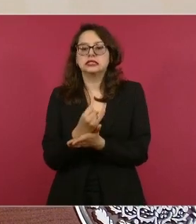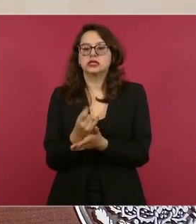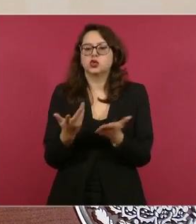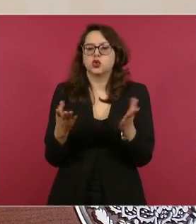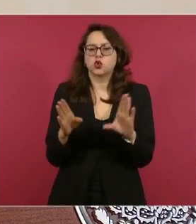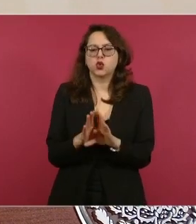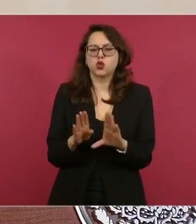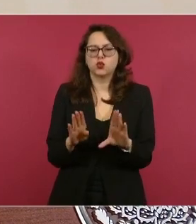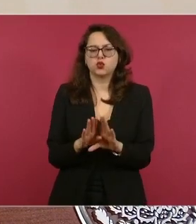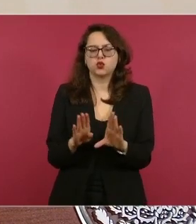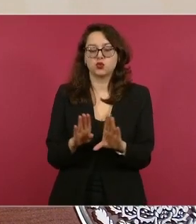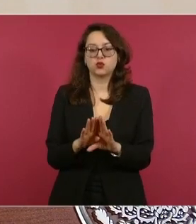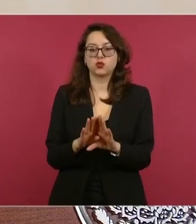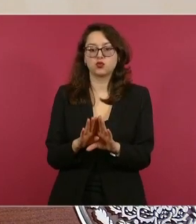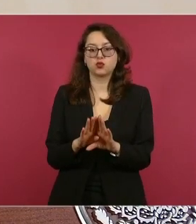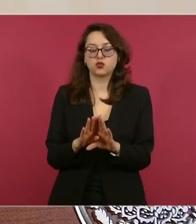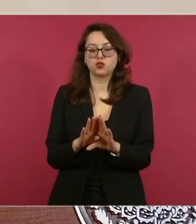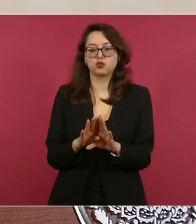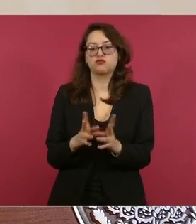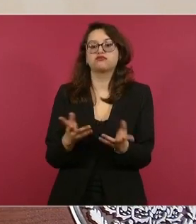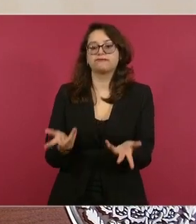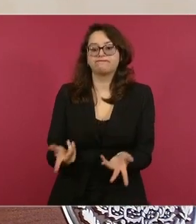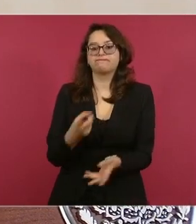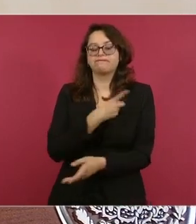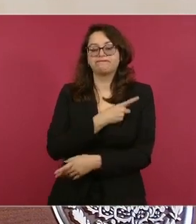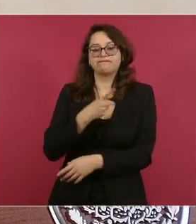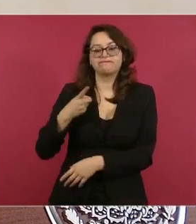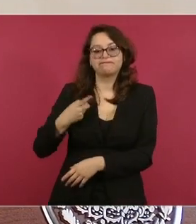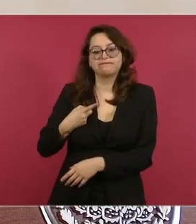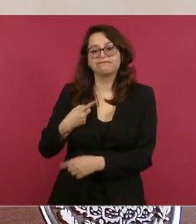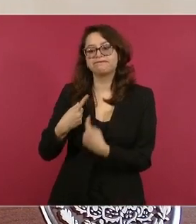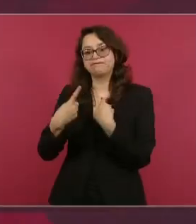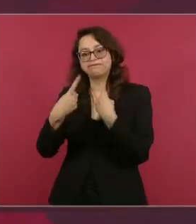se logre un acuerdo